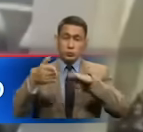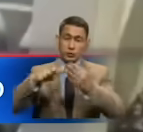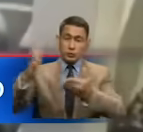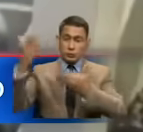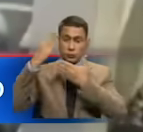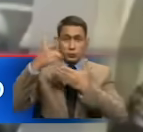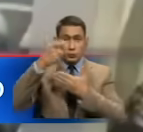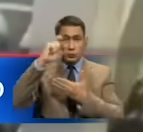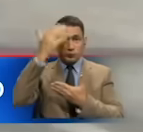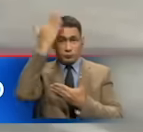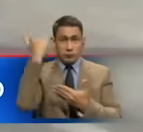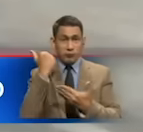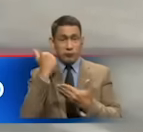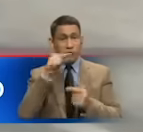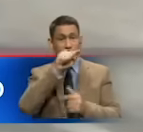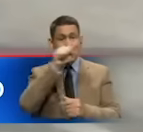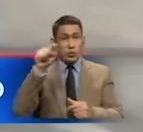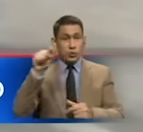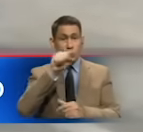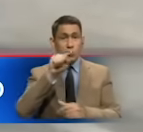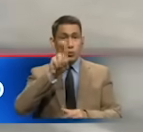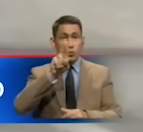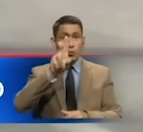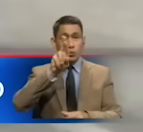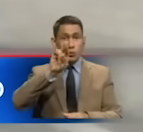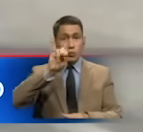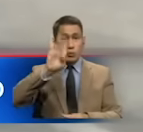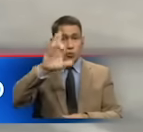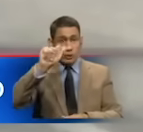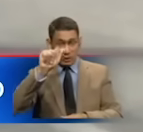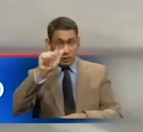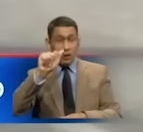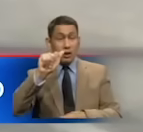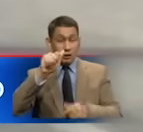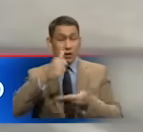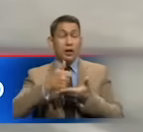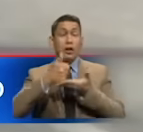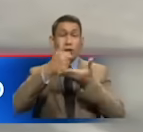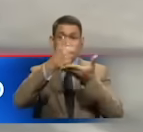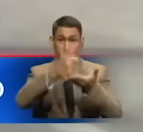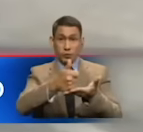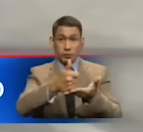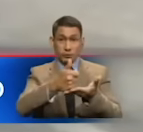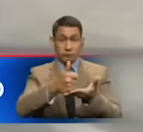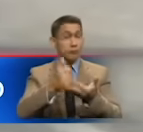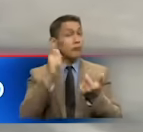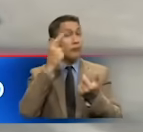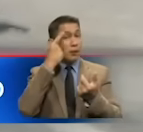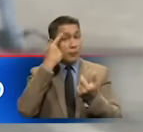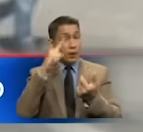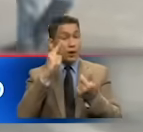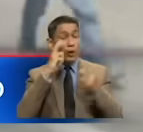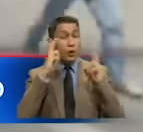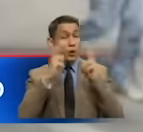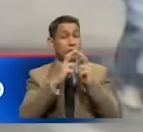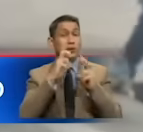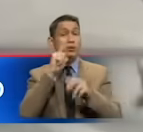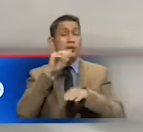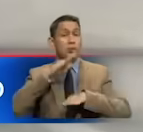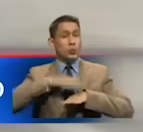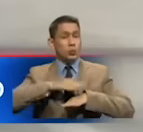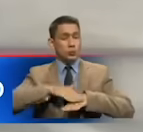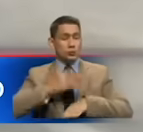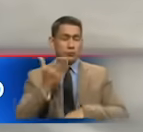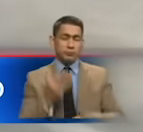Cristian Zurita, este proceso judicial abrirá una ventana que podría generar los nexos necesarios para poder identificar a quienes dieron la